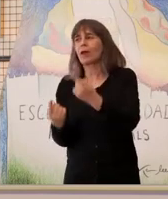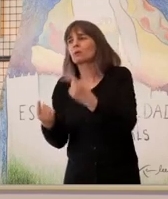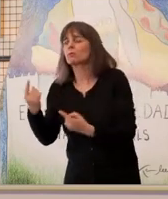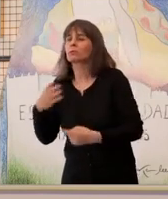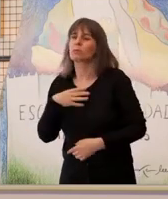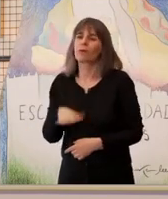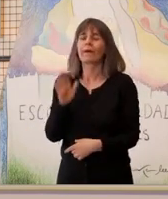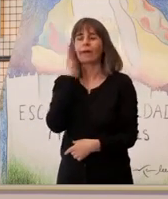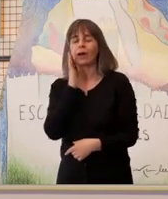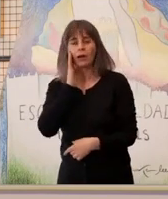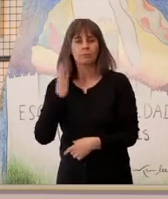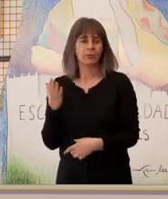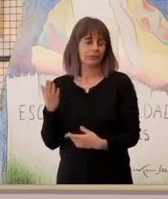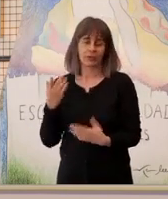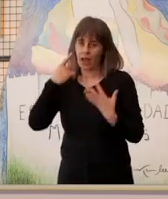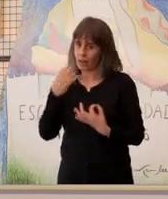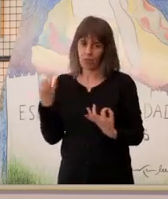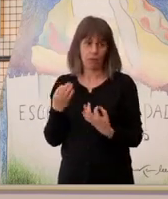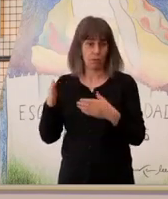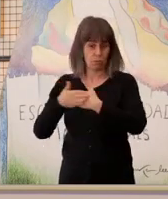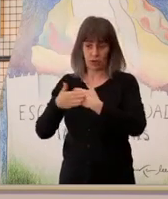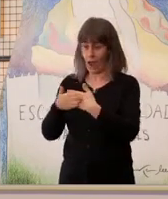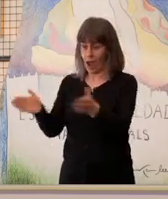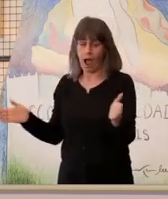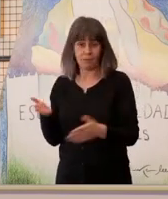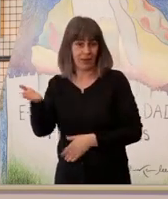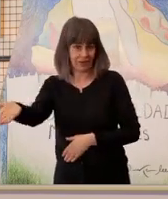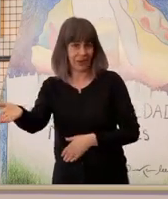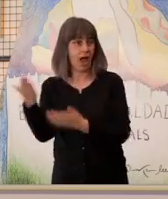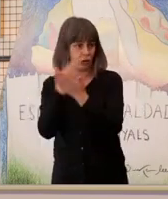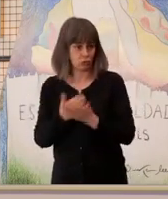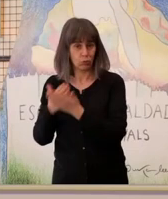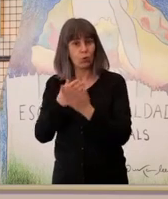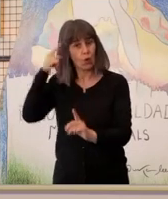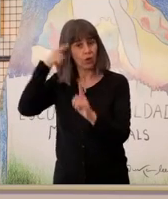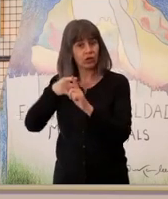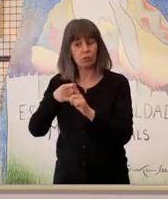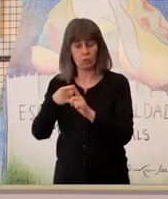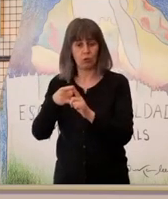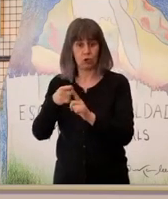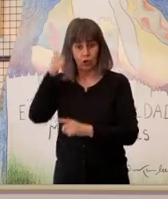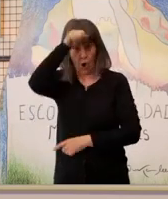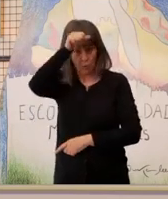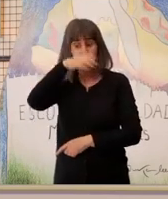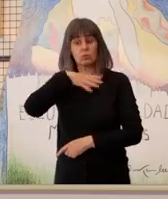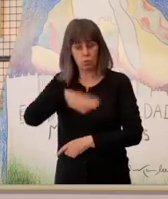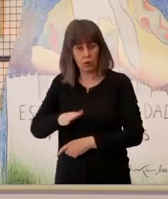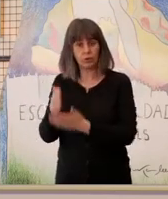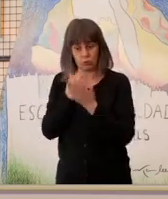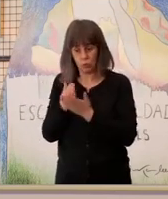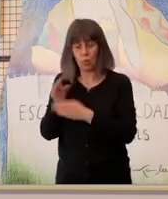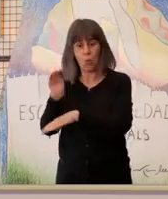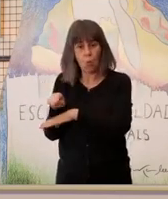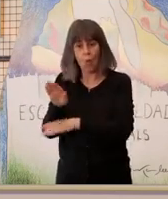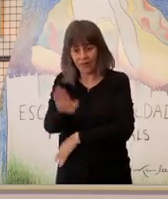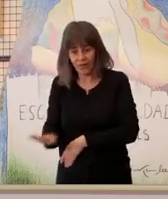abramos las puertas de los estudios para para ir a las guarderías a los chicos estimulemos a los chicos